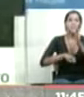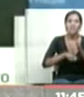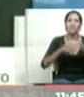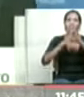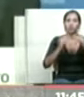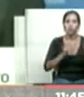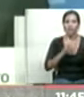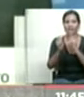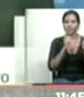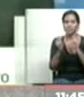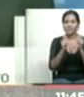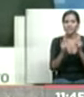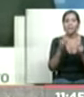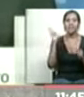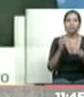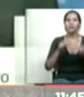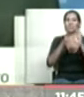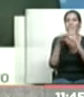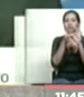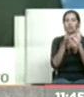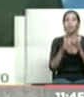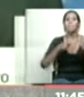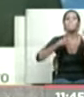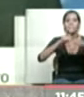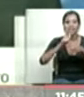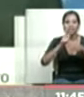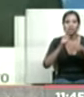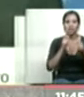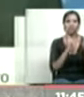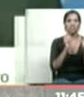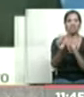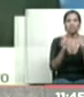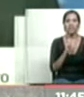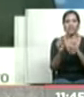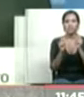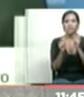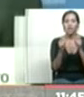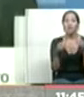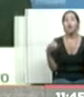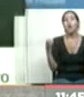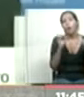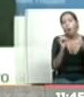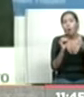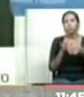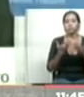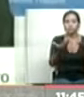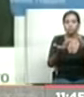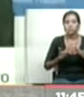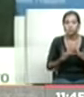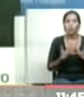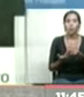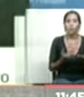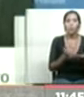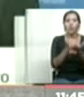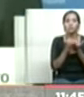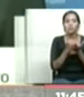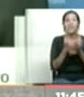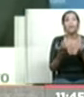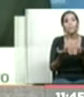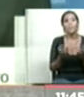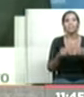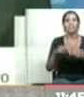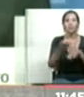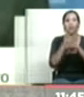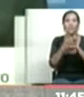y operaciones relacionadas con venta, transferencia, cesión u otorgamiento como garantía por parte del gobierno